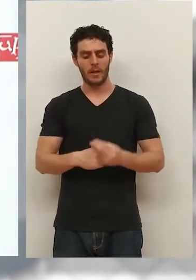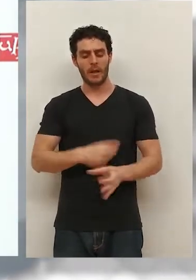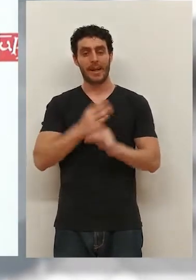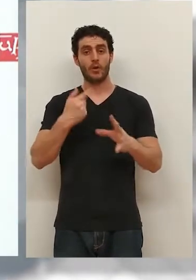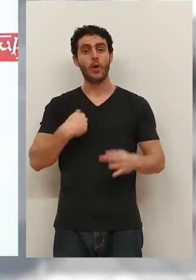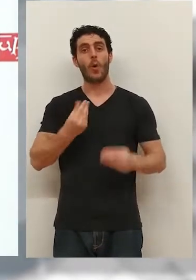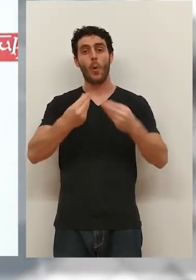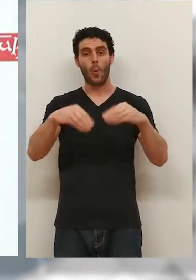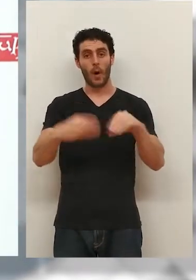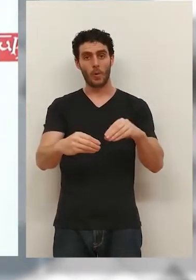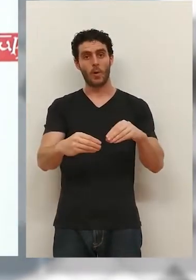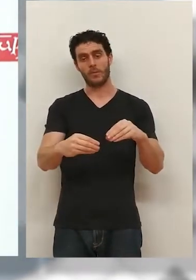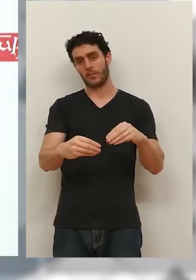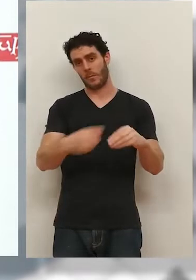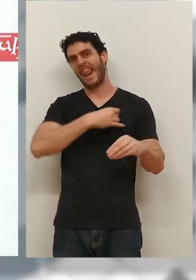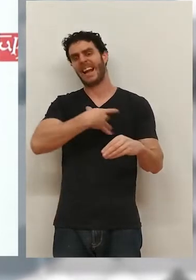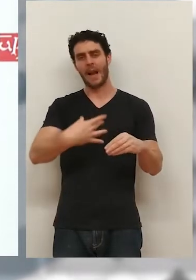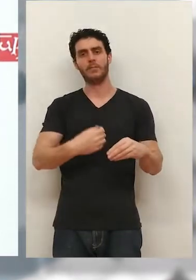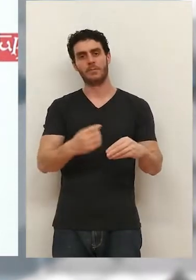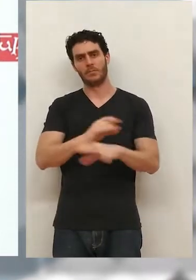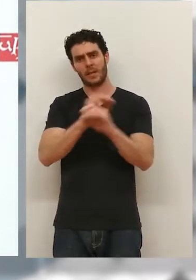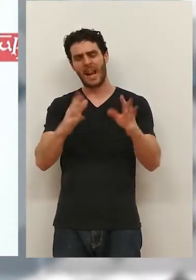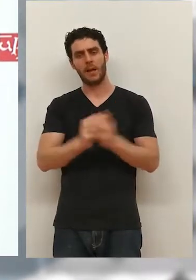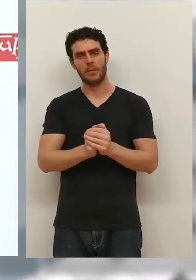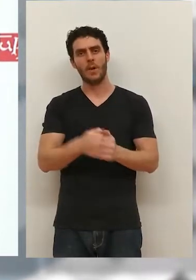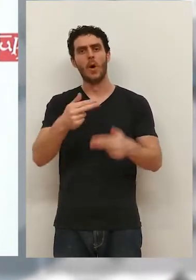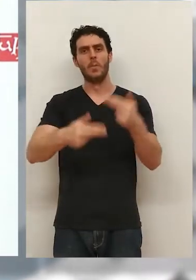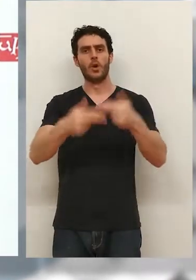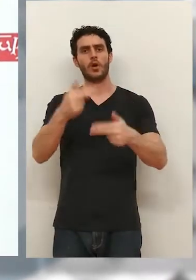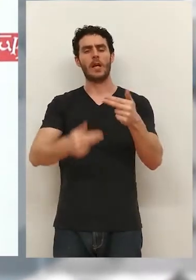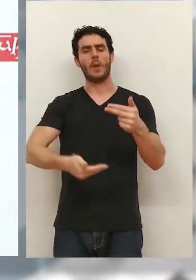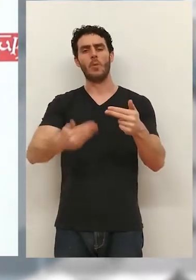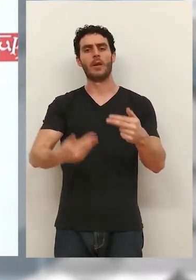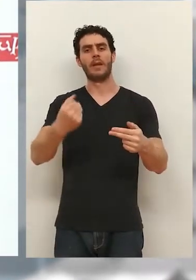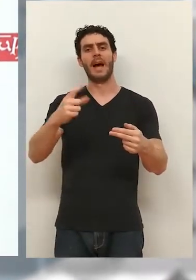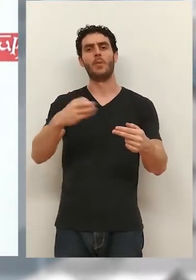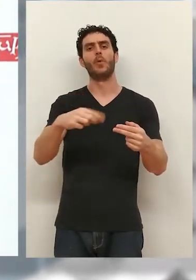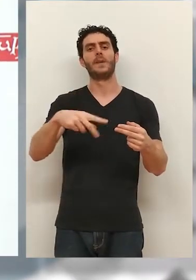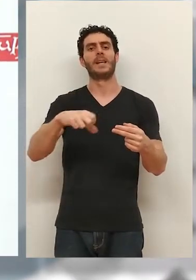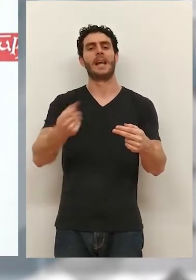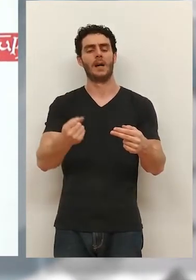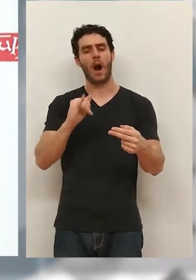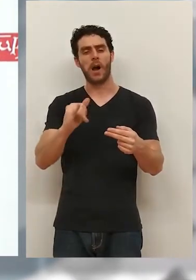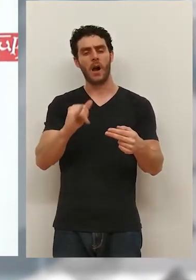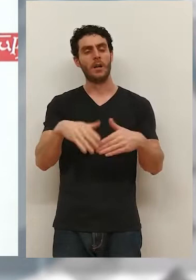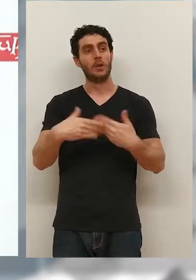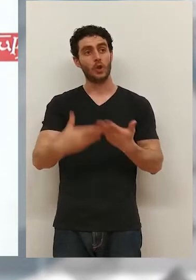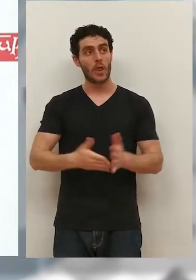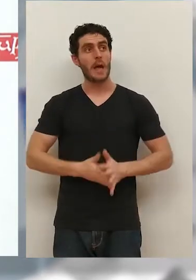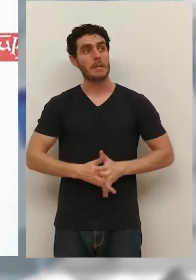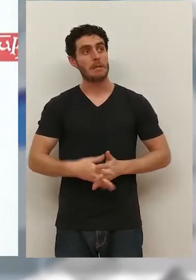las claras del huevo, que tienen una proteína muy importante que se llama albúmina, y